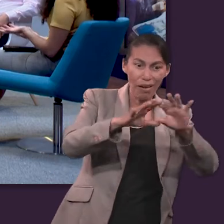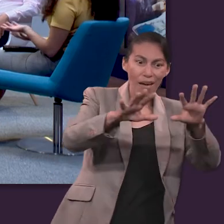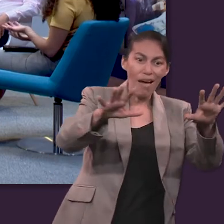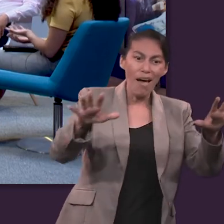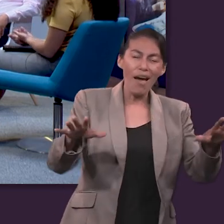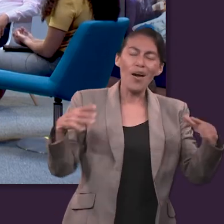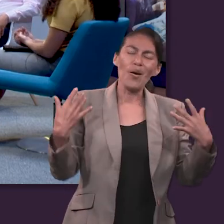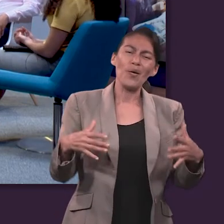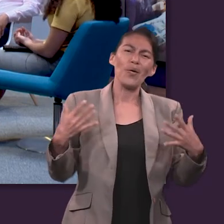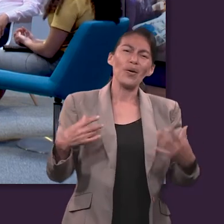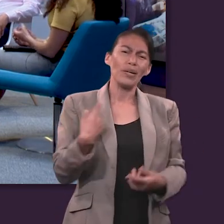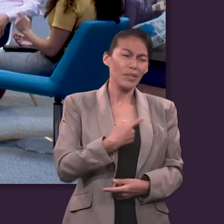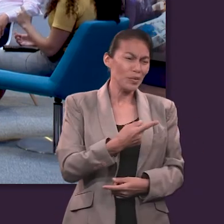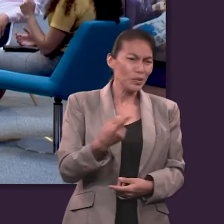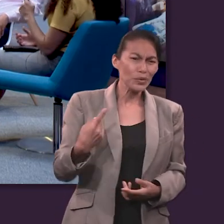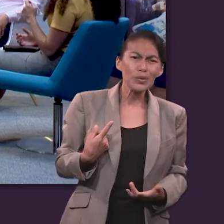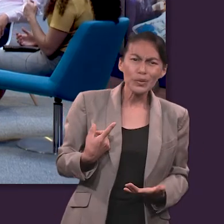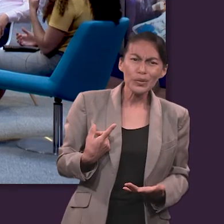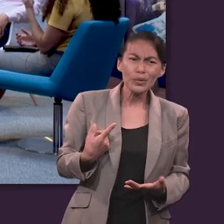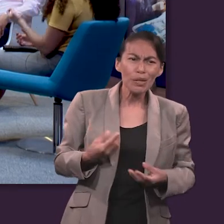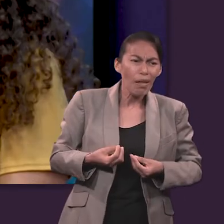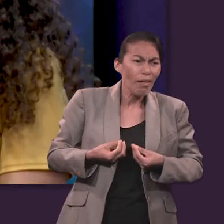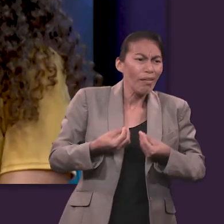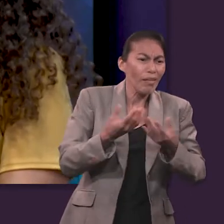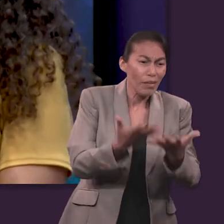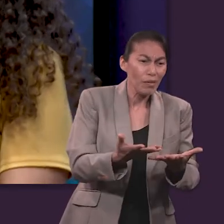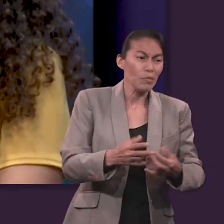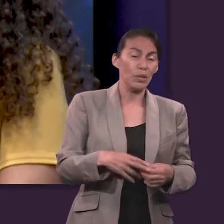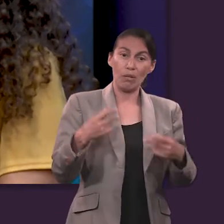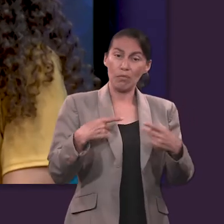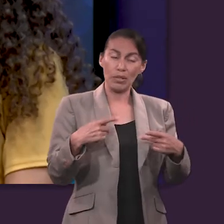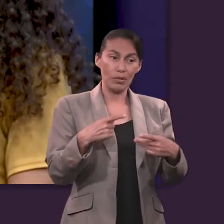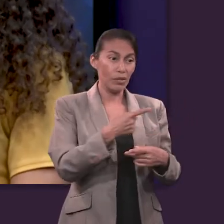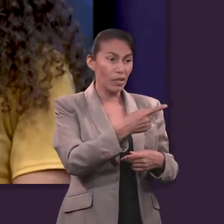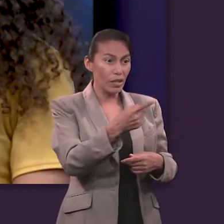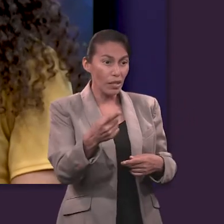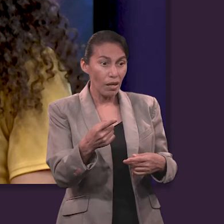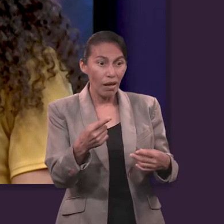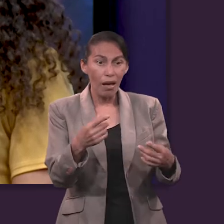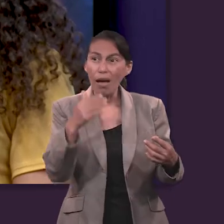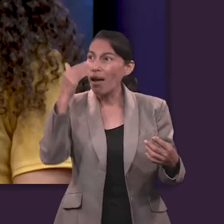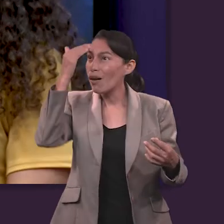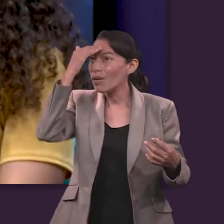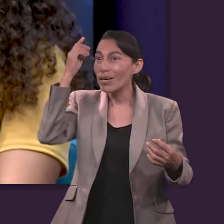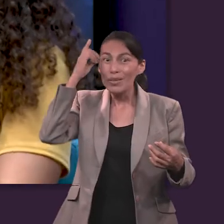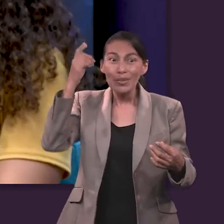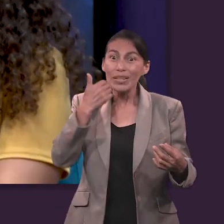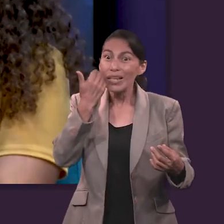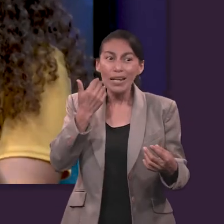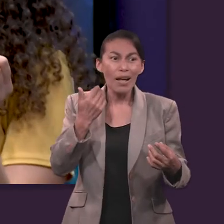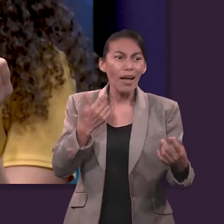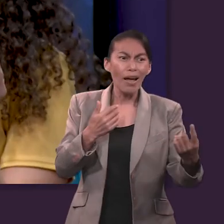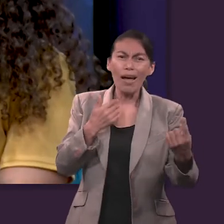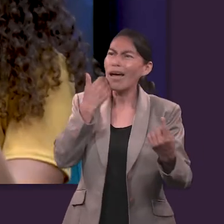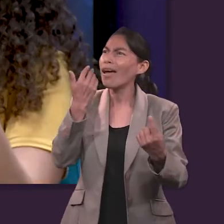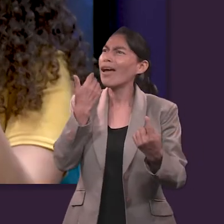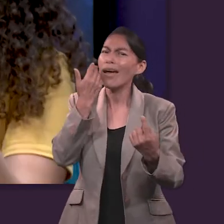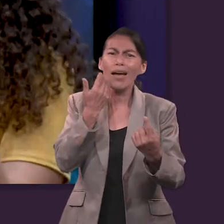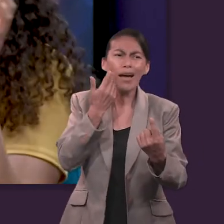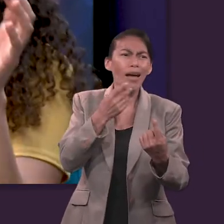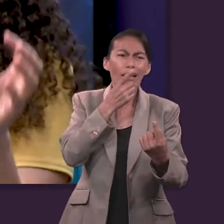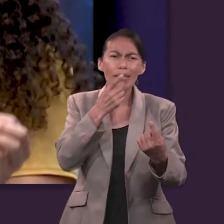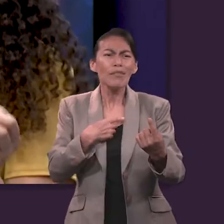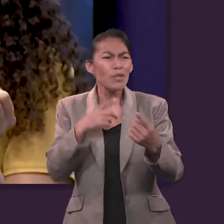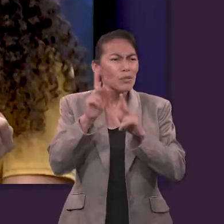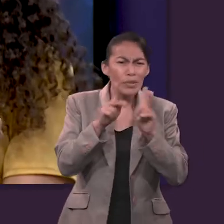sabor a todo lo que está alrededor, sino también generemos sed y esa necesidad de las demás personas. Esa imagen